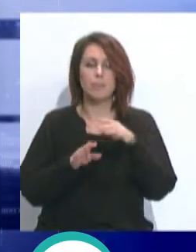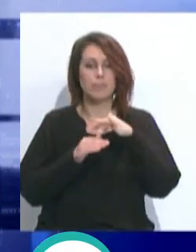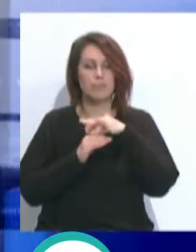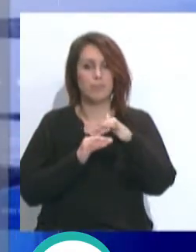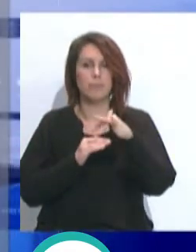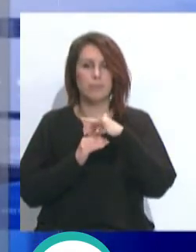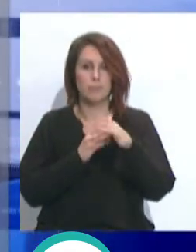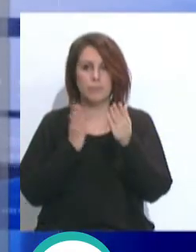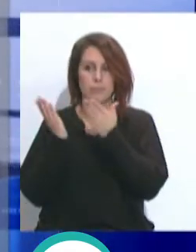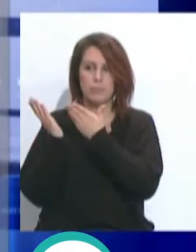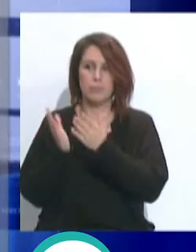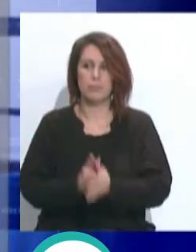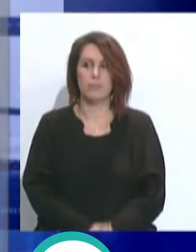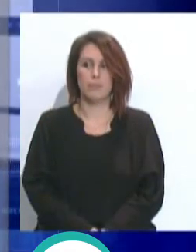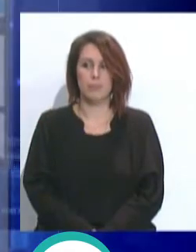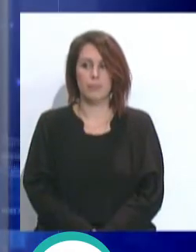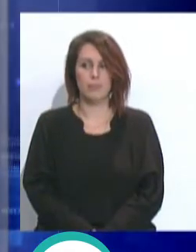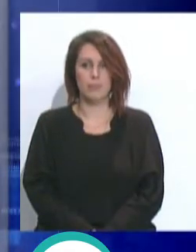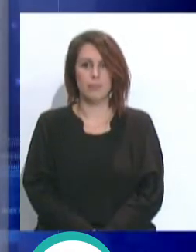tabla de oleajes y mareas.